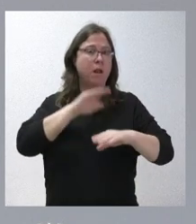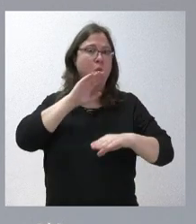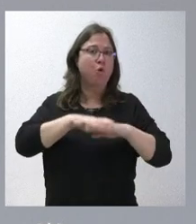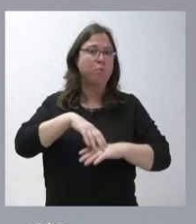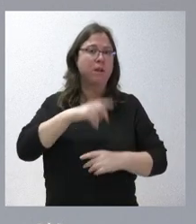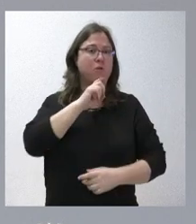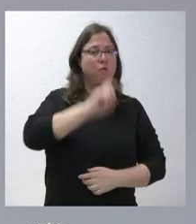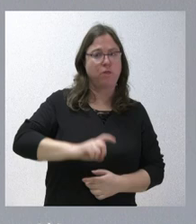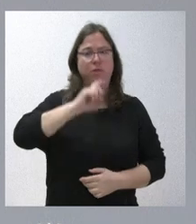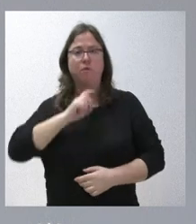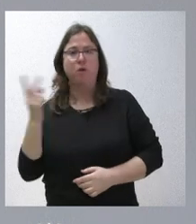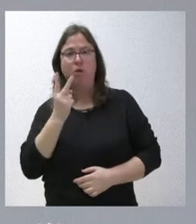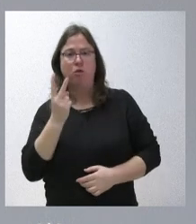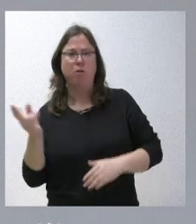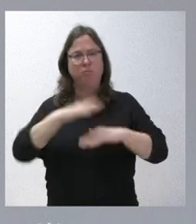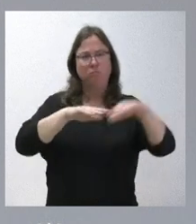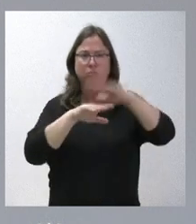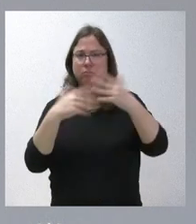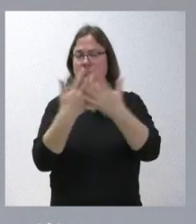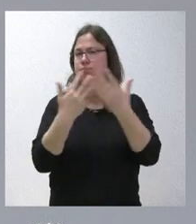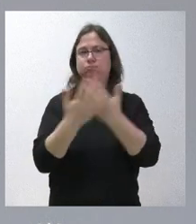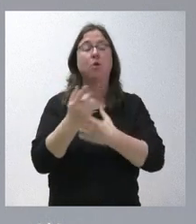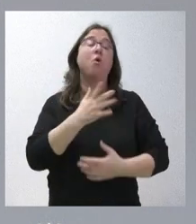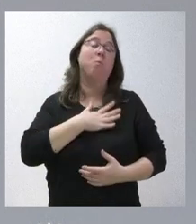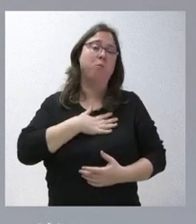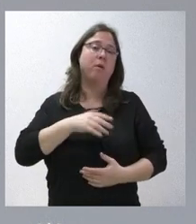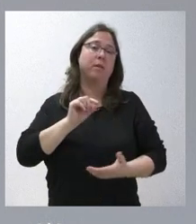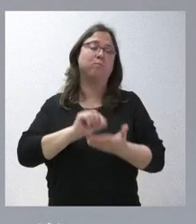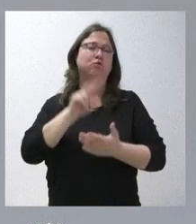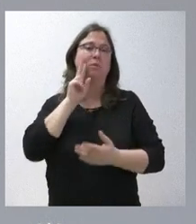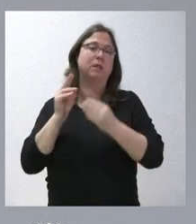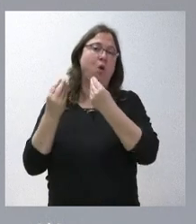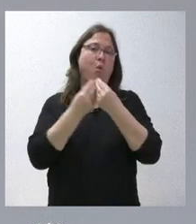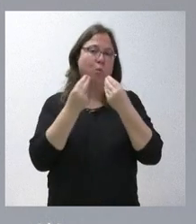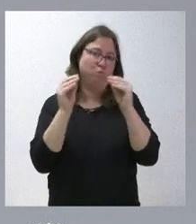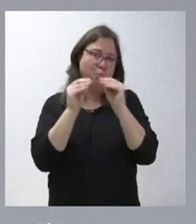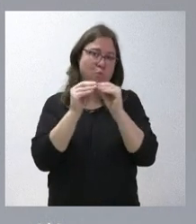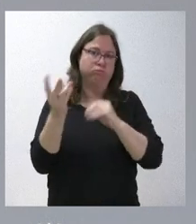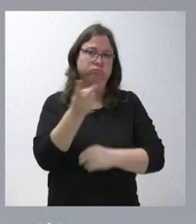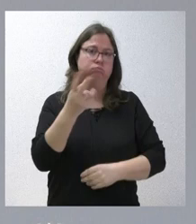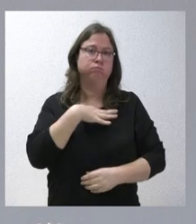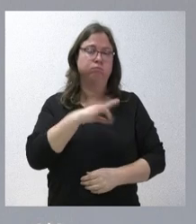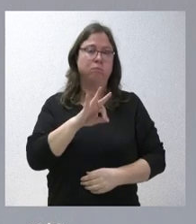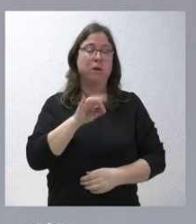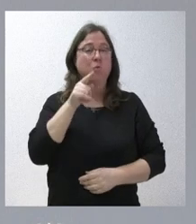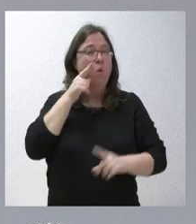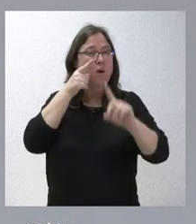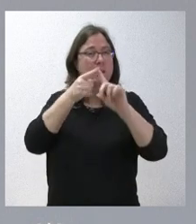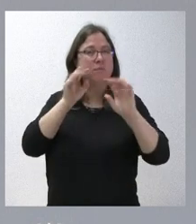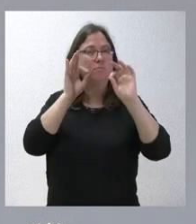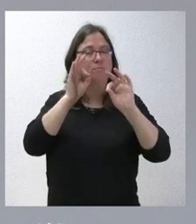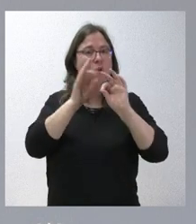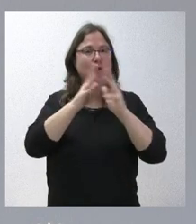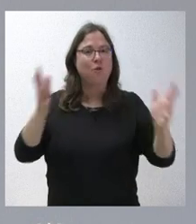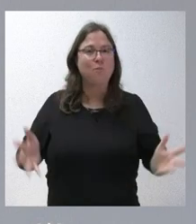fundaciones quizás hay una perspectiva común a ambas ya les he comentado que uno de los fines específicos era la promoción